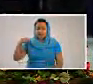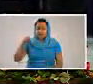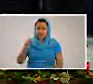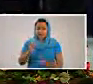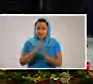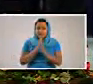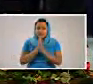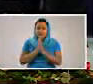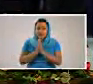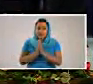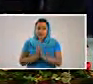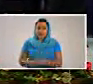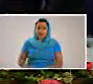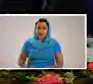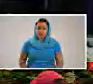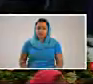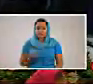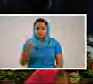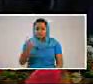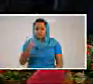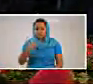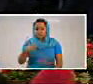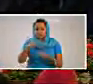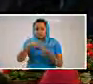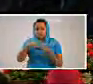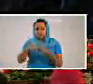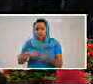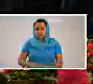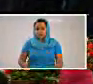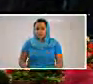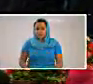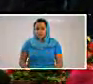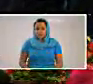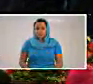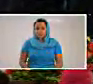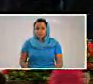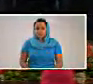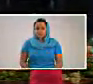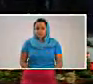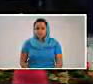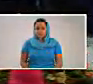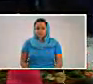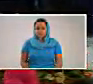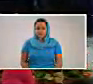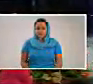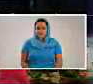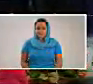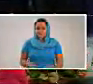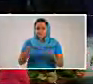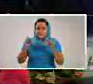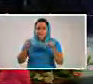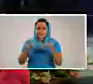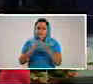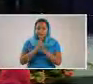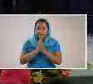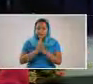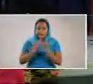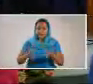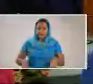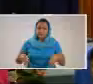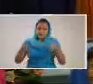hermano Jeffrey Herrera, que están pidiendo cobertura, que por favor se acerquen aquí a mi